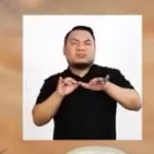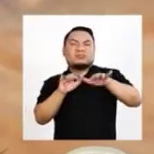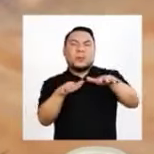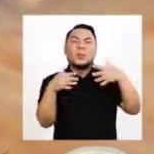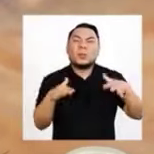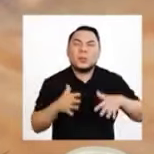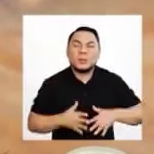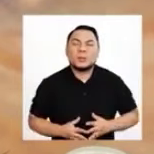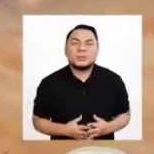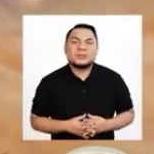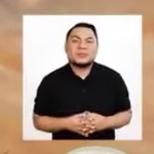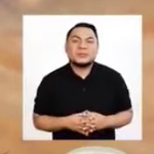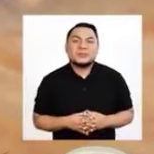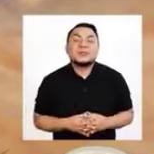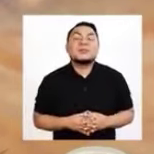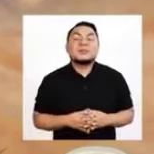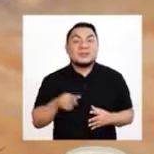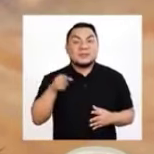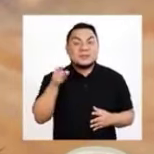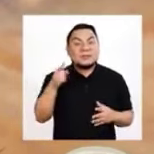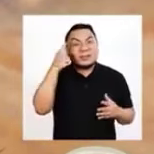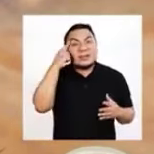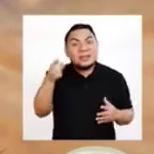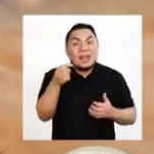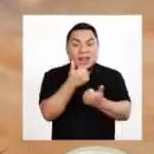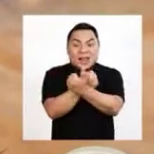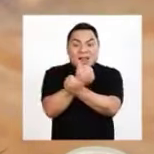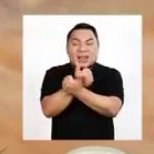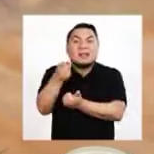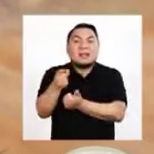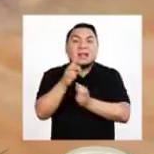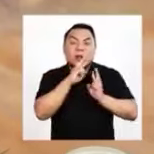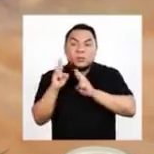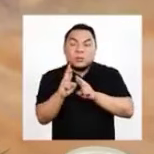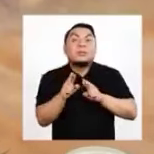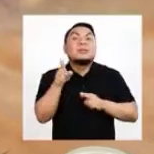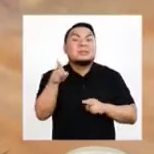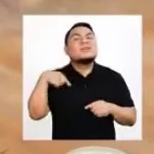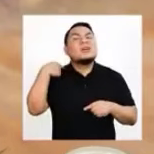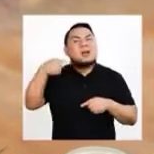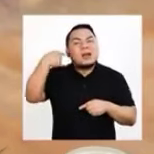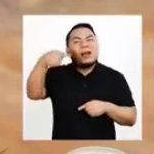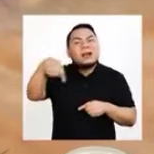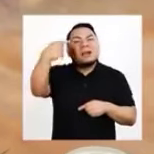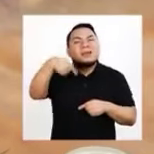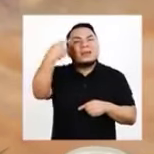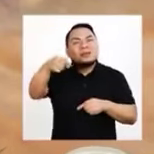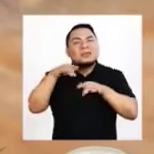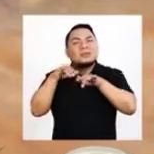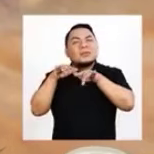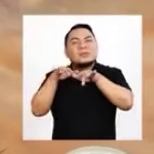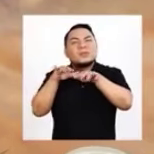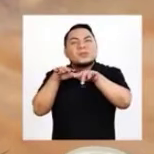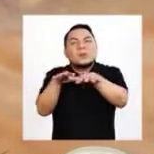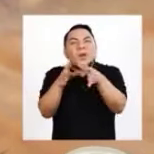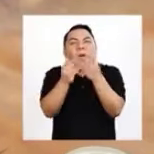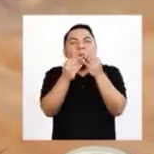muy afectados. ¡Ay! Es que en Ayacucho los huaicos son frecuentes en